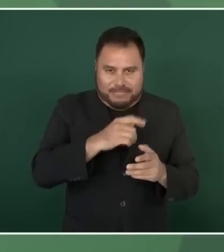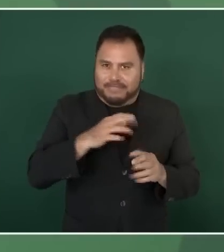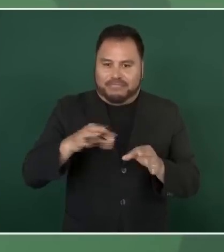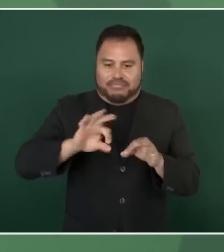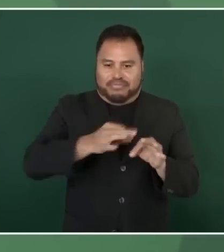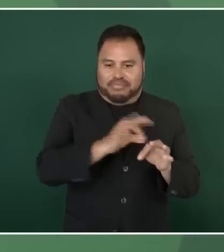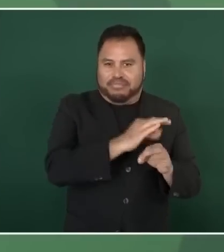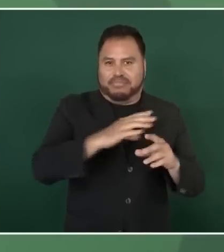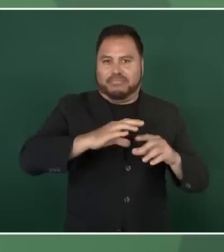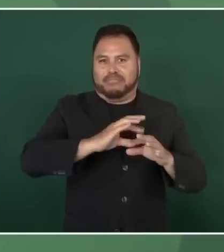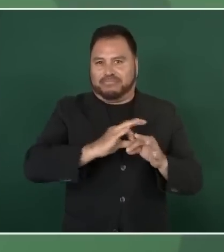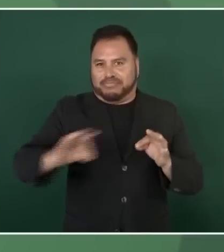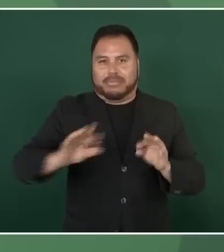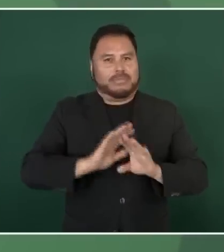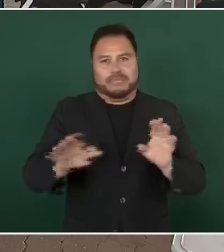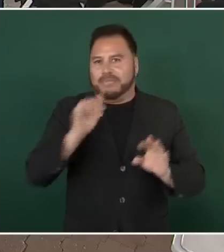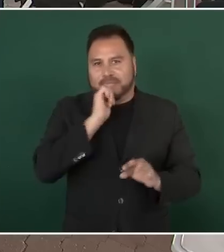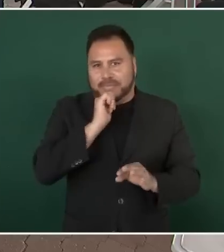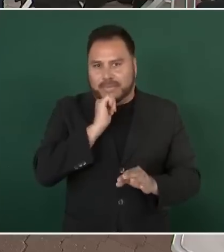La operación,